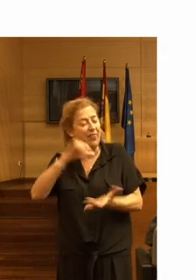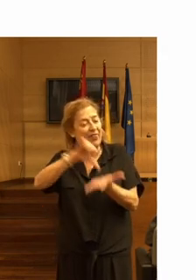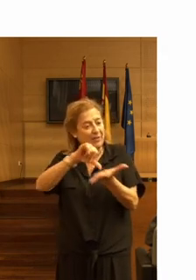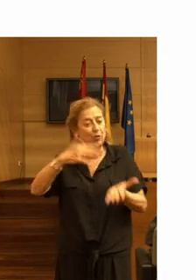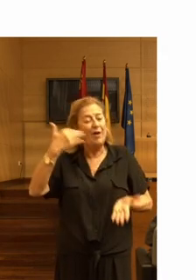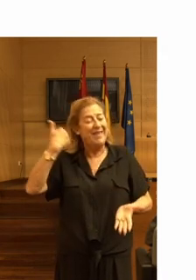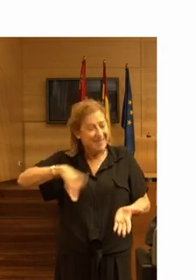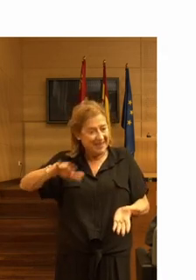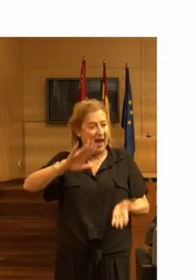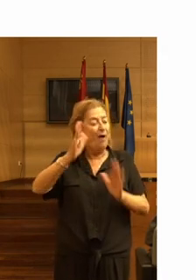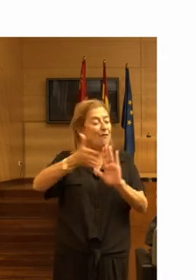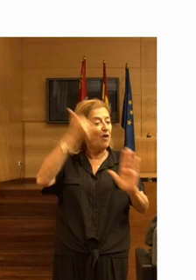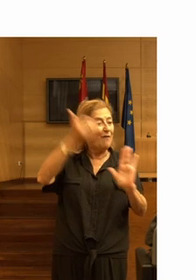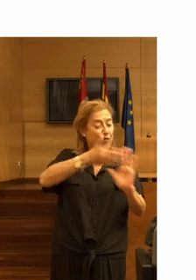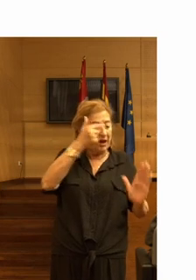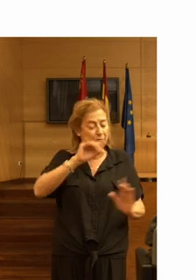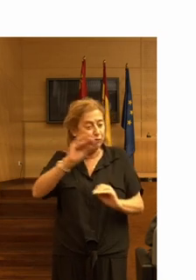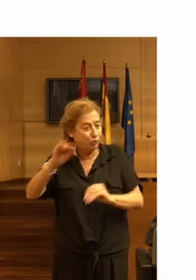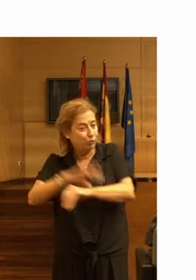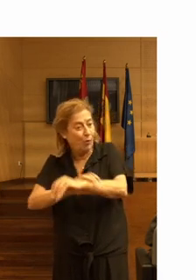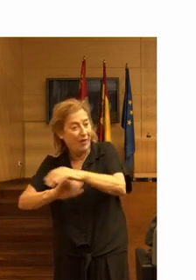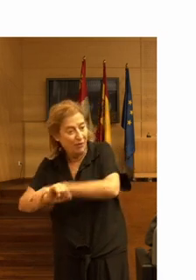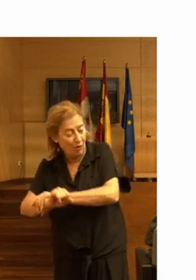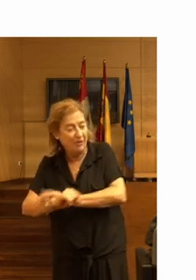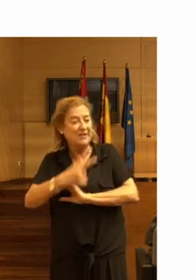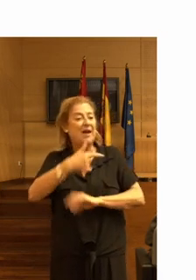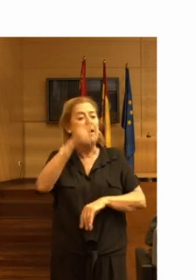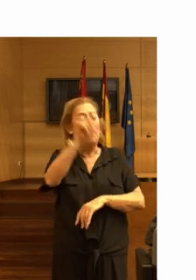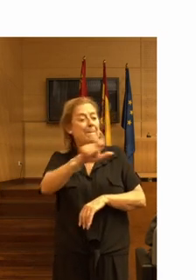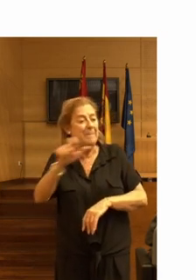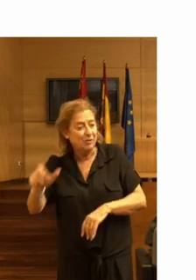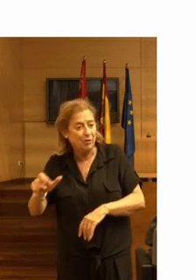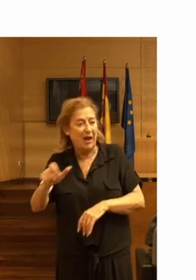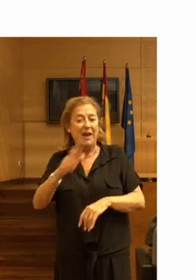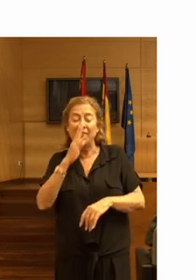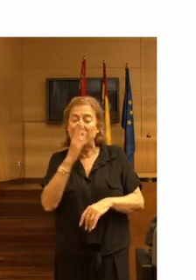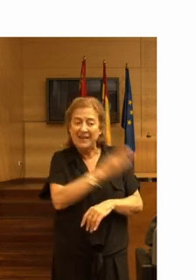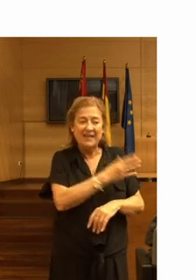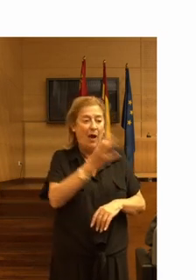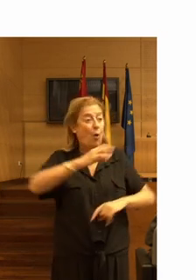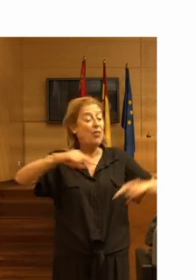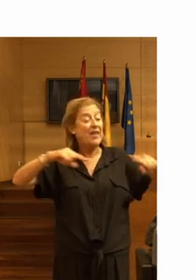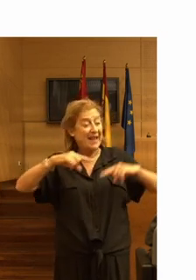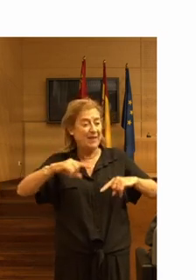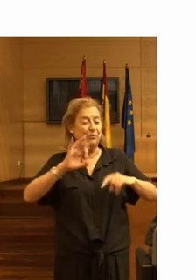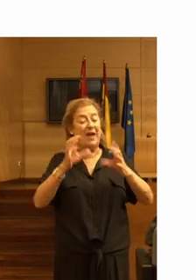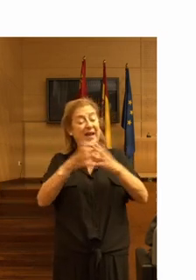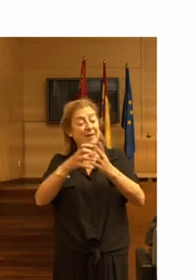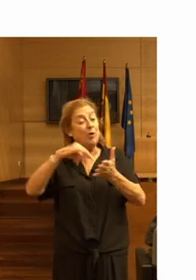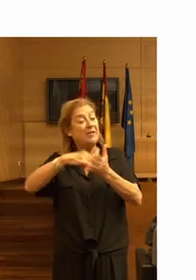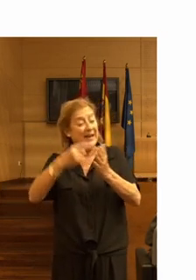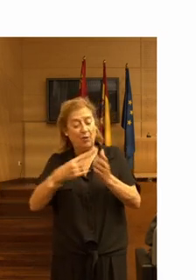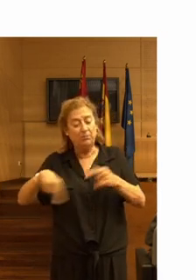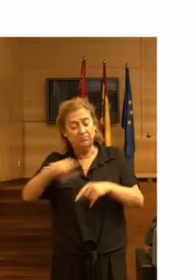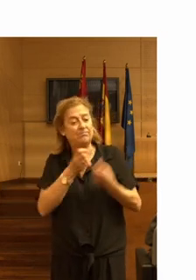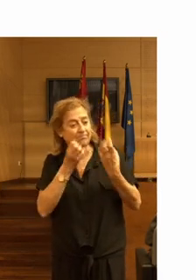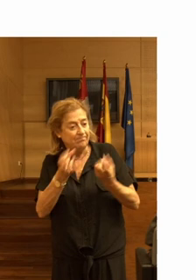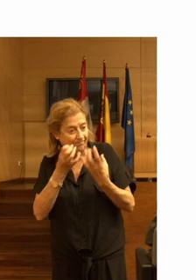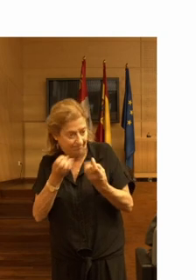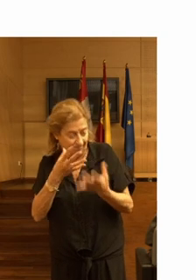que ya han eliminado sus sujeciones, tanto de personal de atención directa como de directivos, equipo técnico, etcétera,